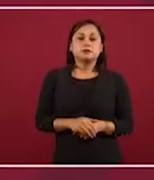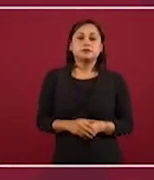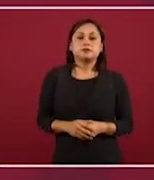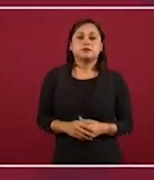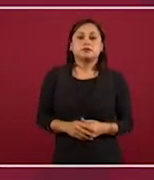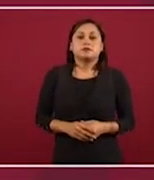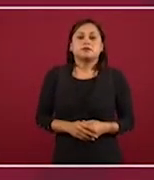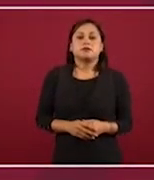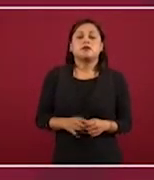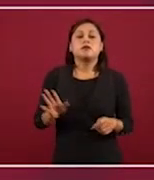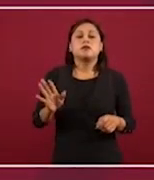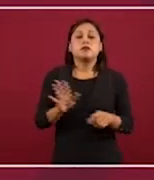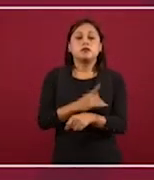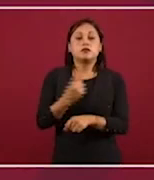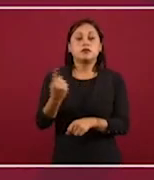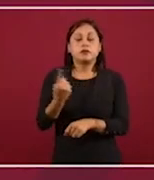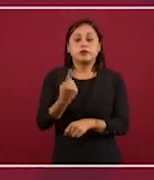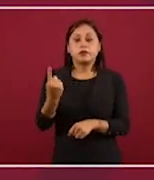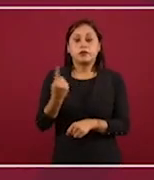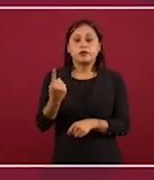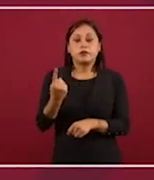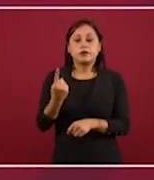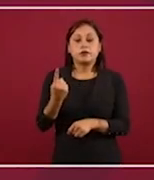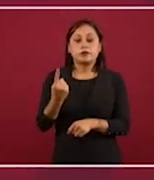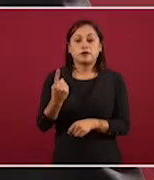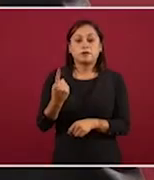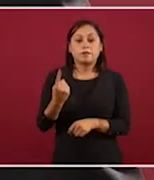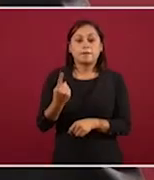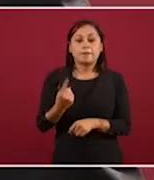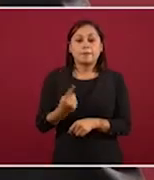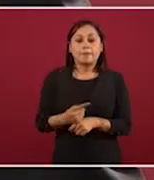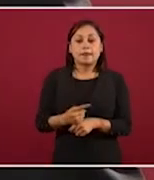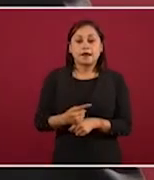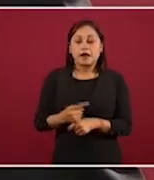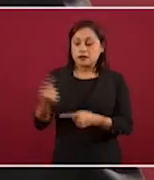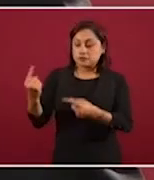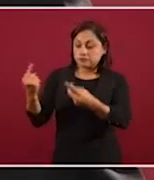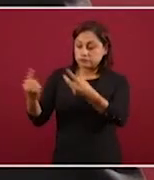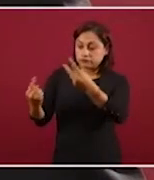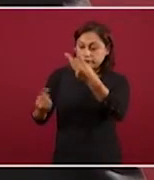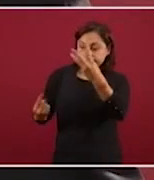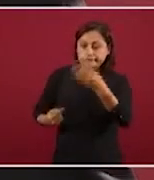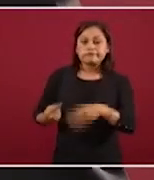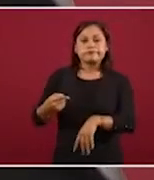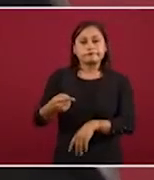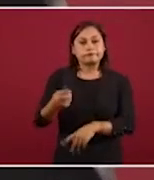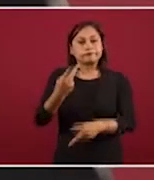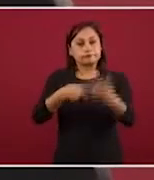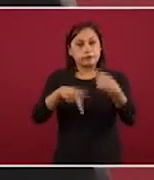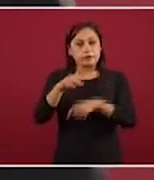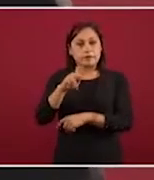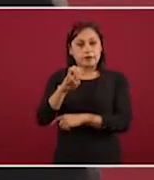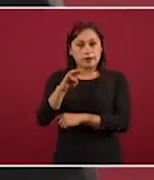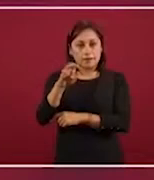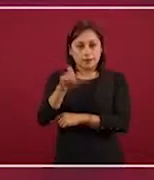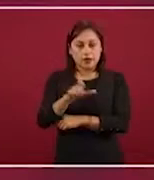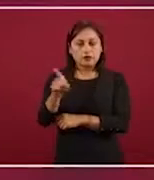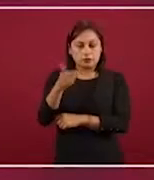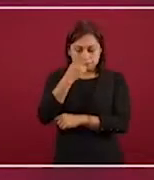hay muchas cosas que nos puede informar yo voy este fin de semana